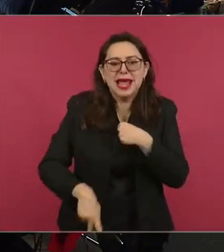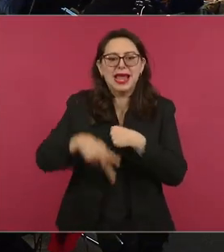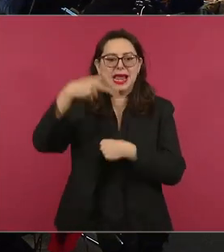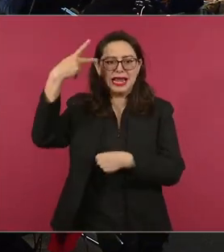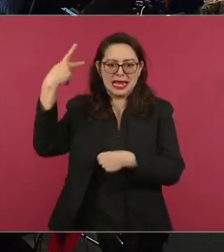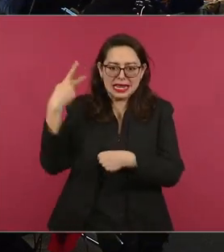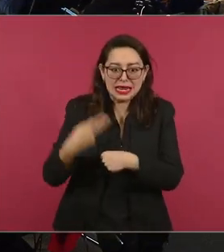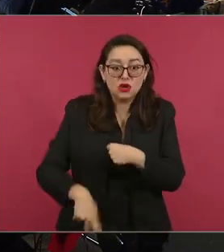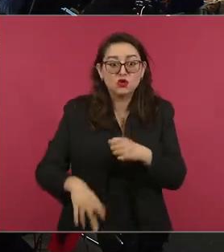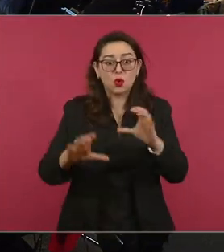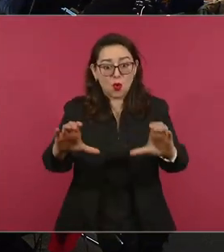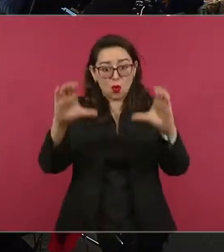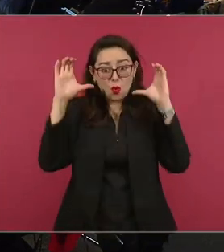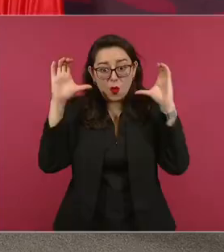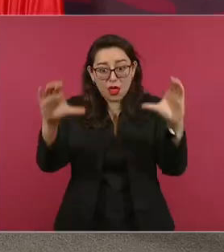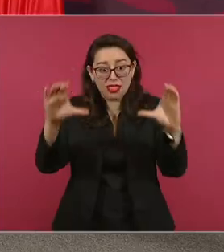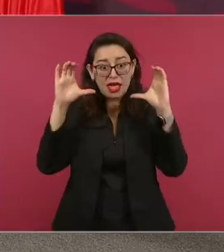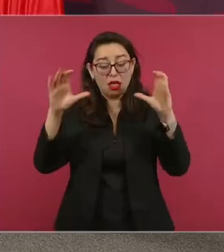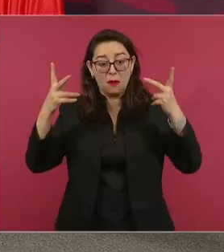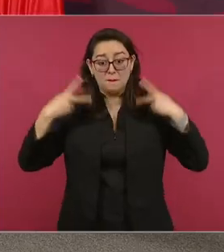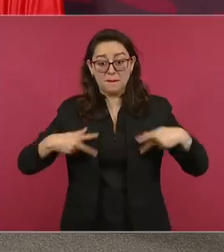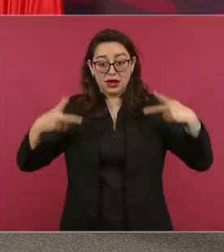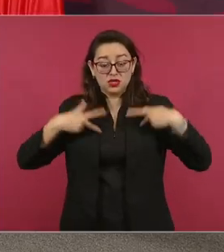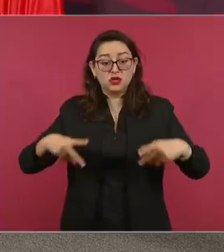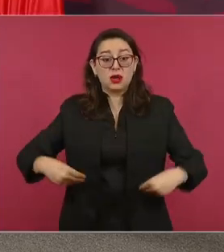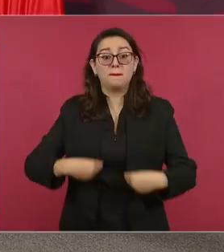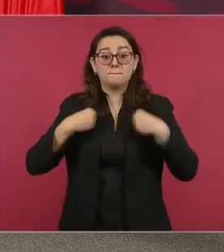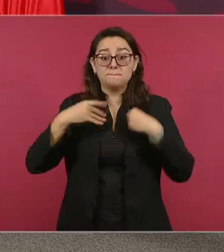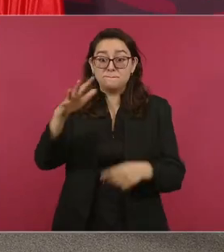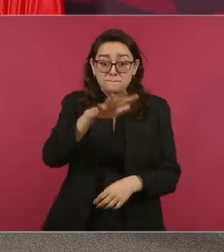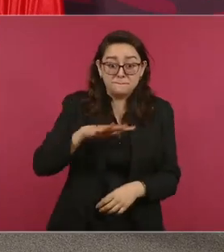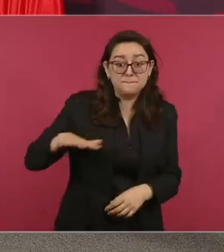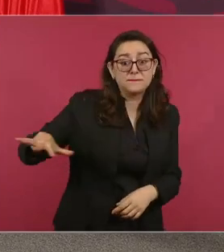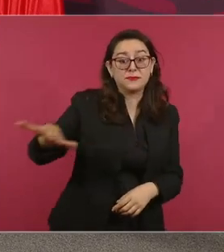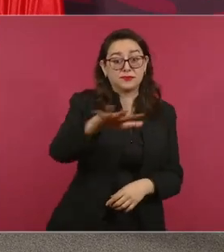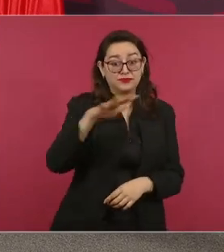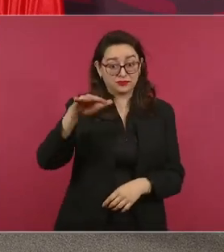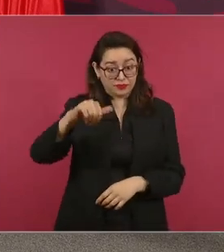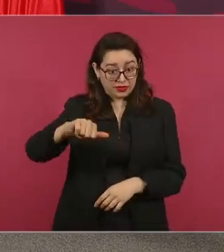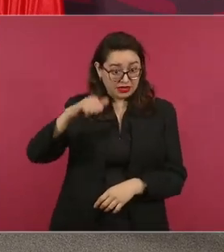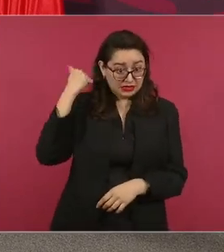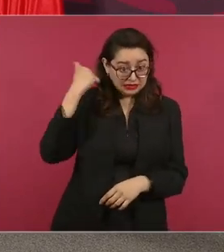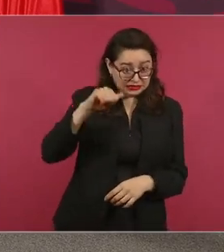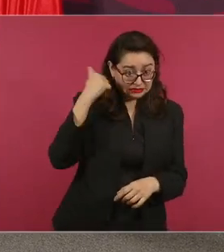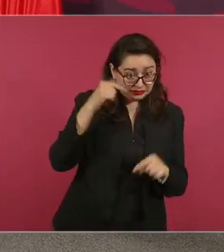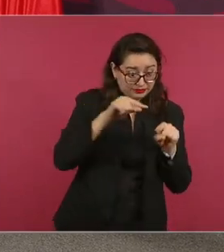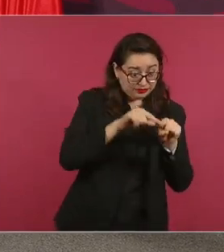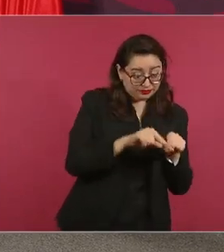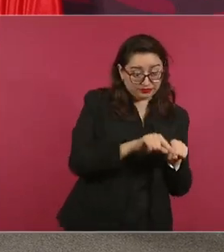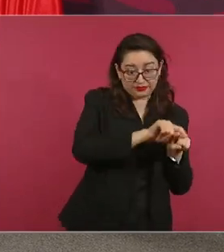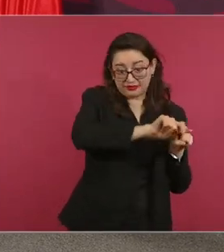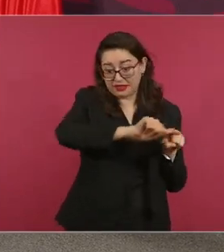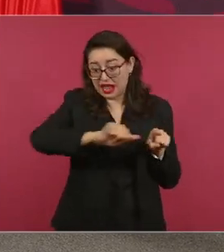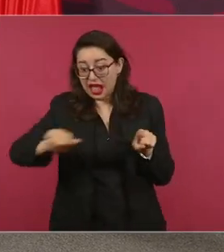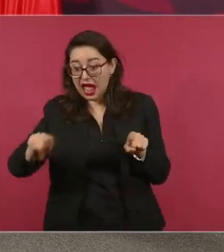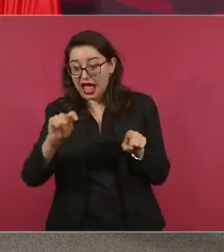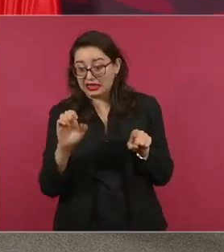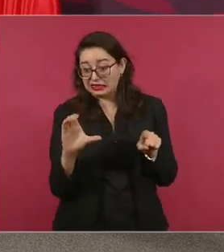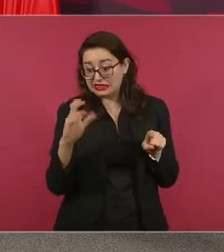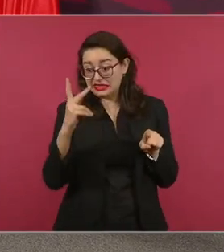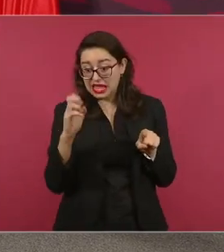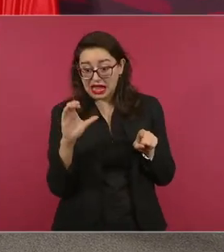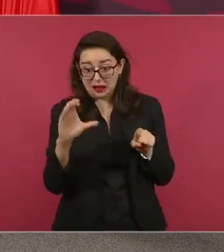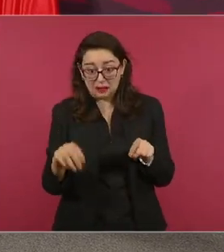peligroso para los millones de personas que viven en el cono de preocupación que abarca desde el puerto de Acapulco hasta Tecpan